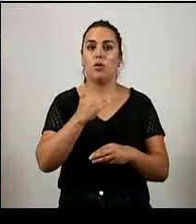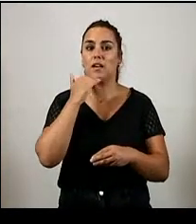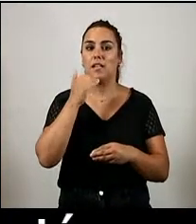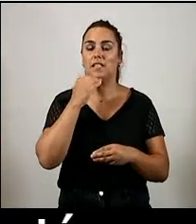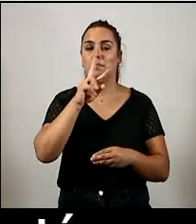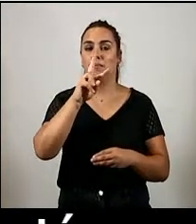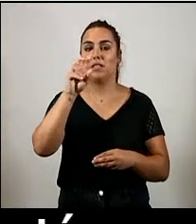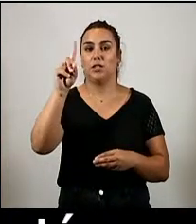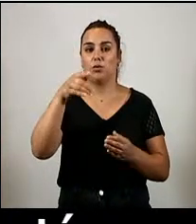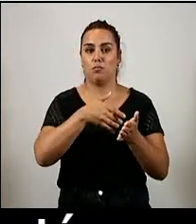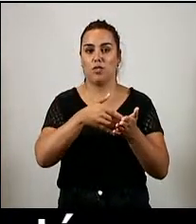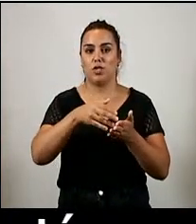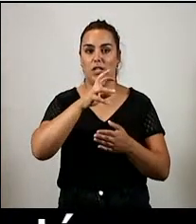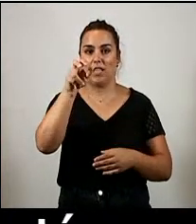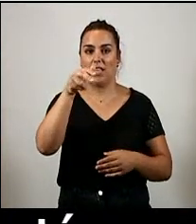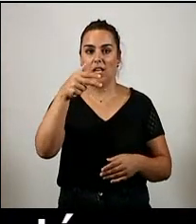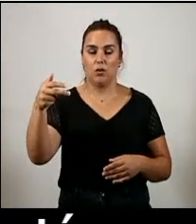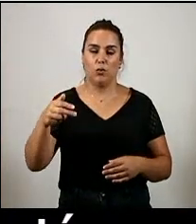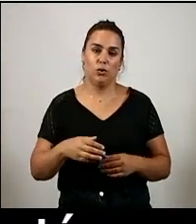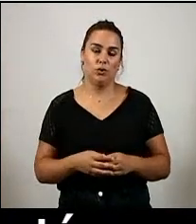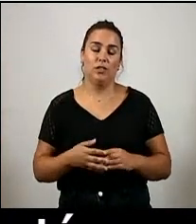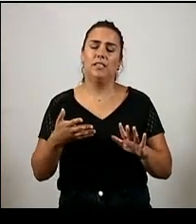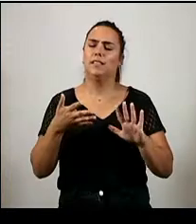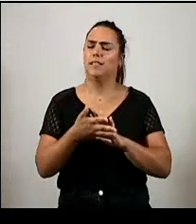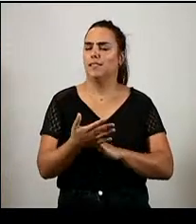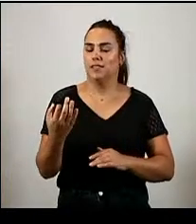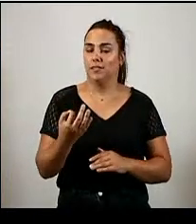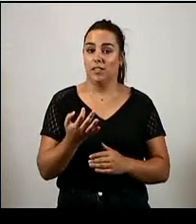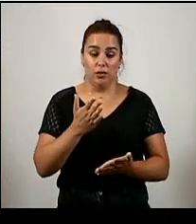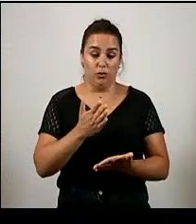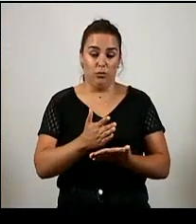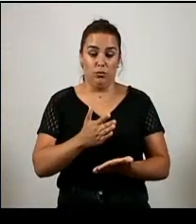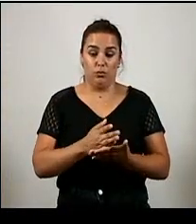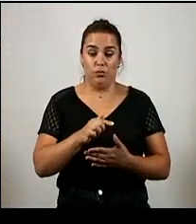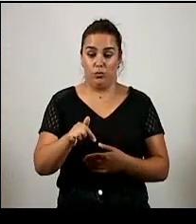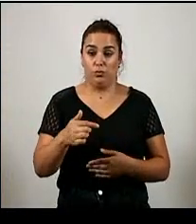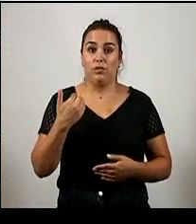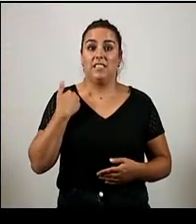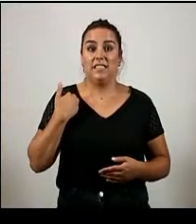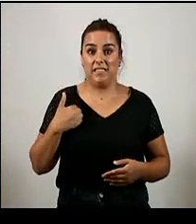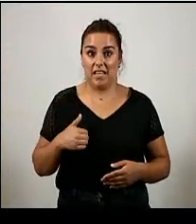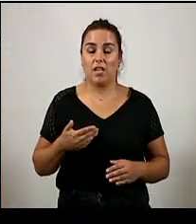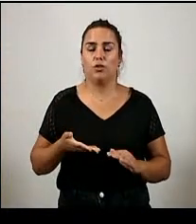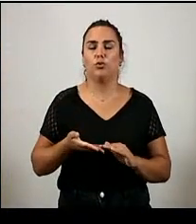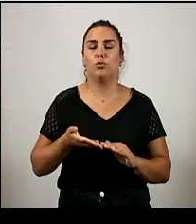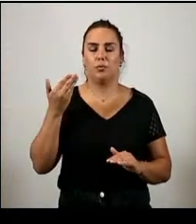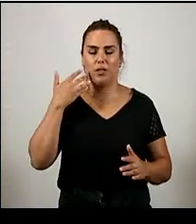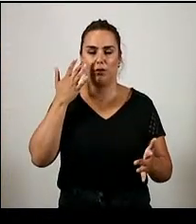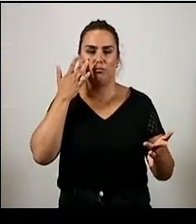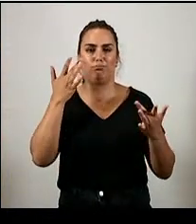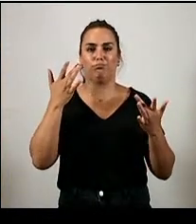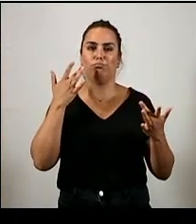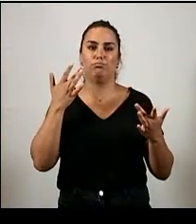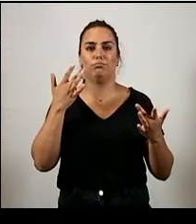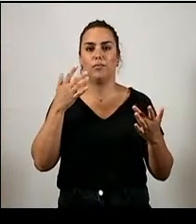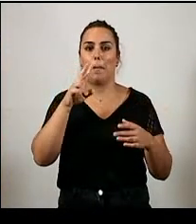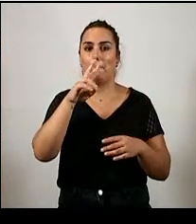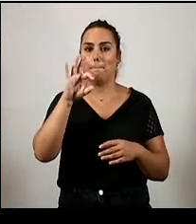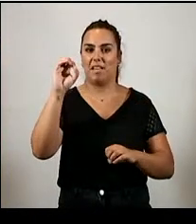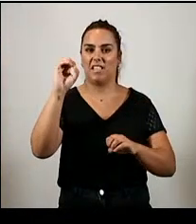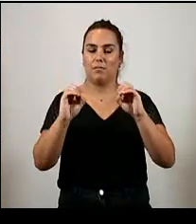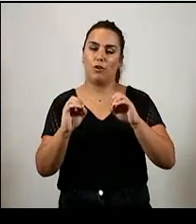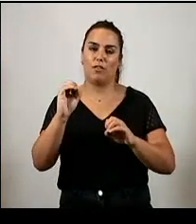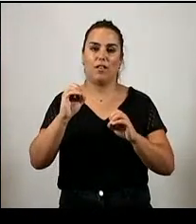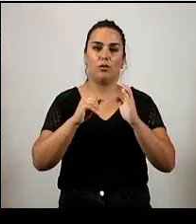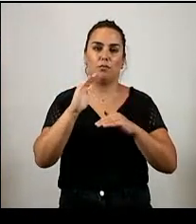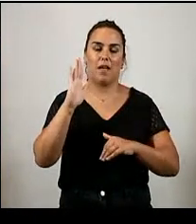21 millones de euros. Es decir, este curso ya haremos efectiva esa subida de más del 20%.